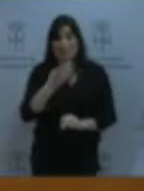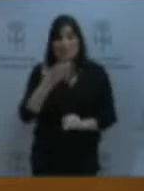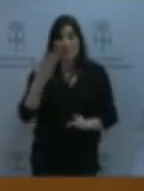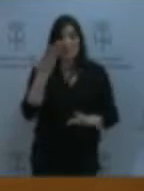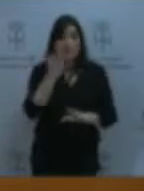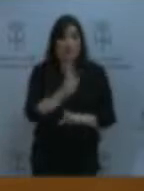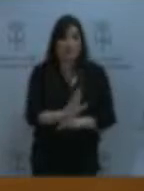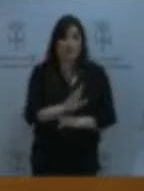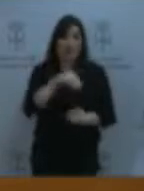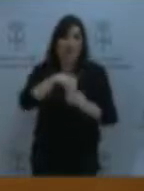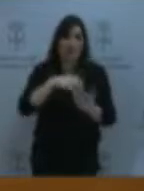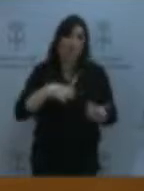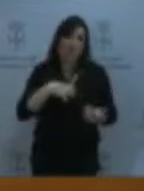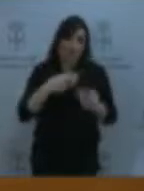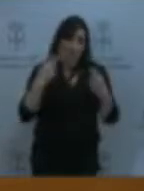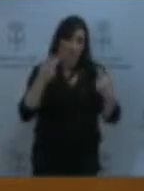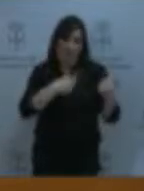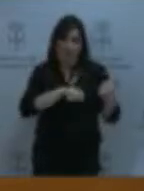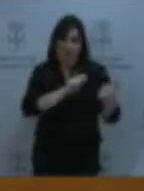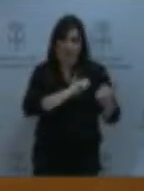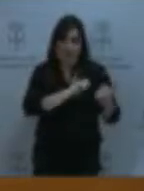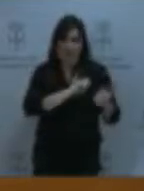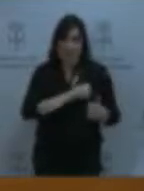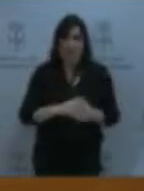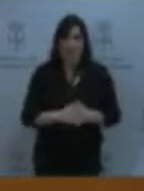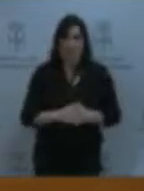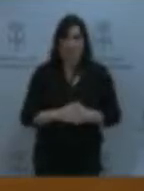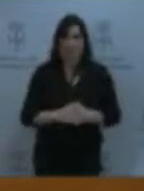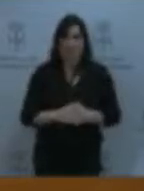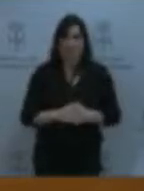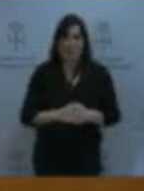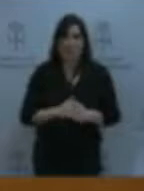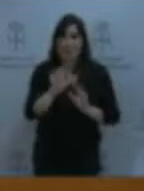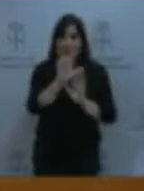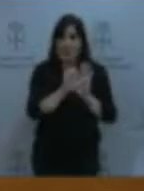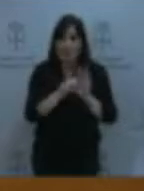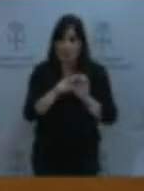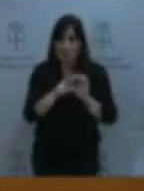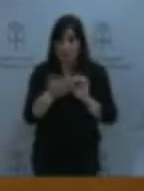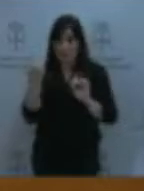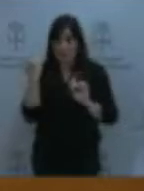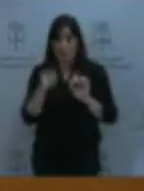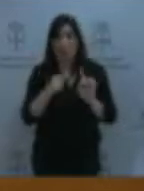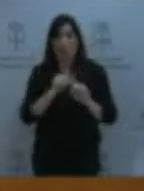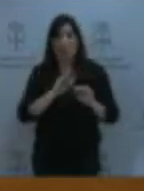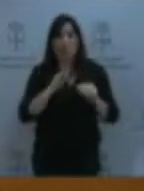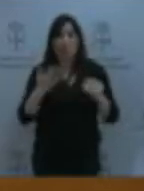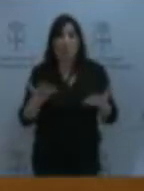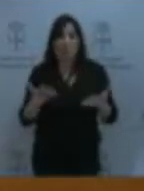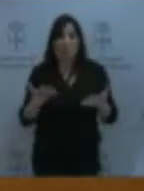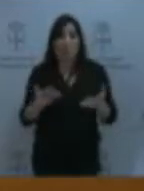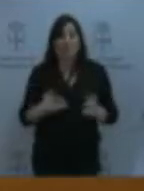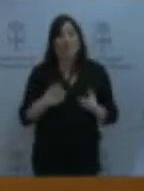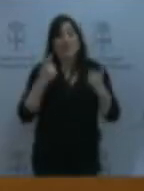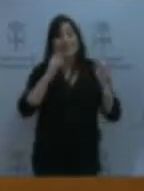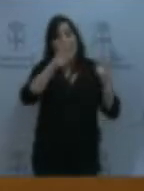española. La intención de este estatuto, en su momento, era modernizar las administraciones públicas,